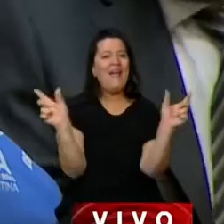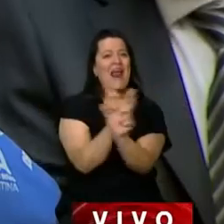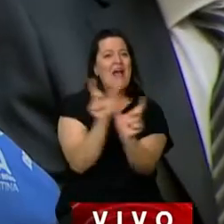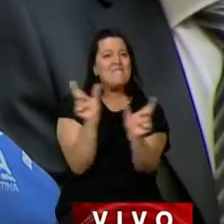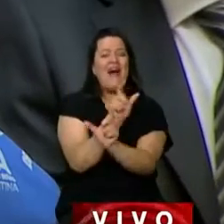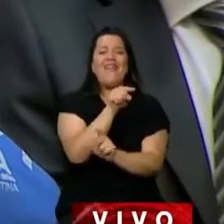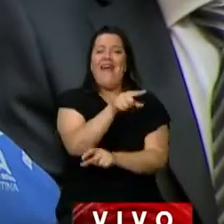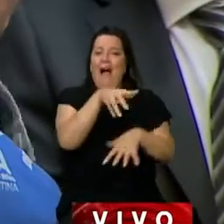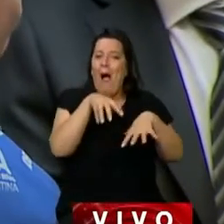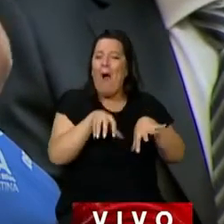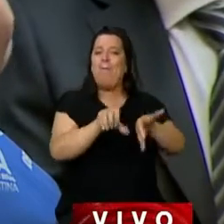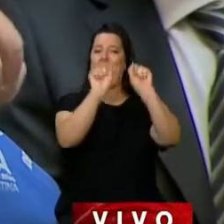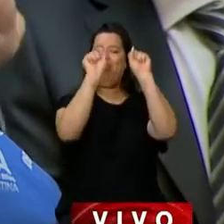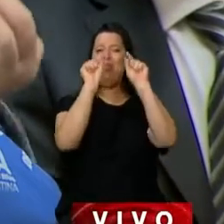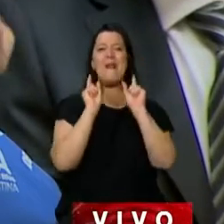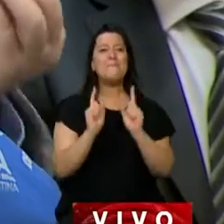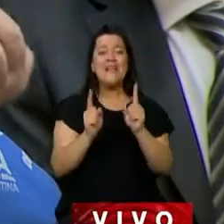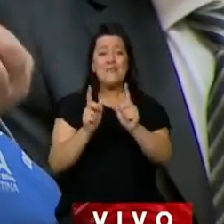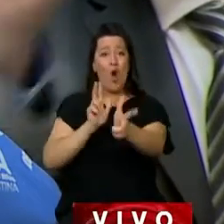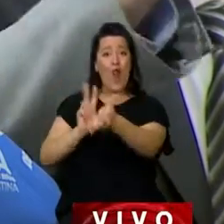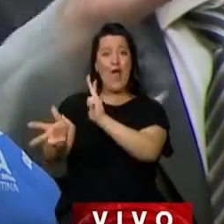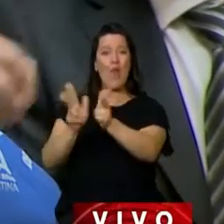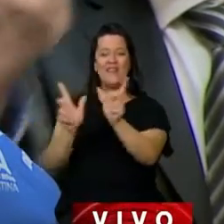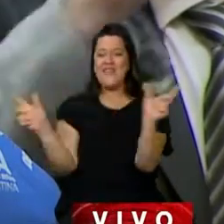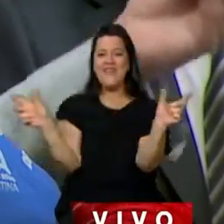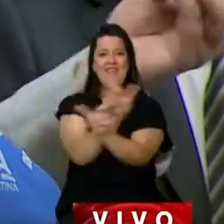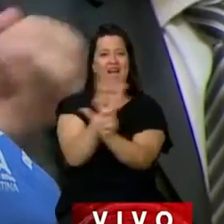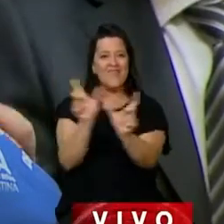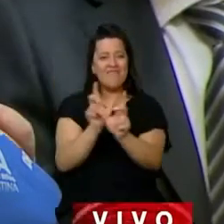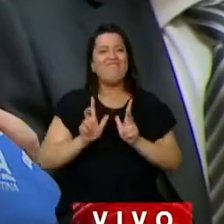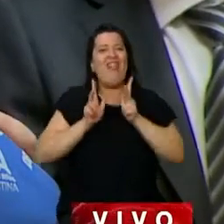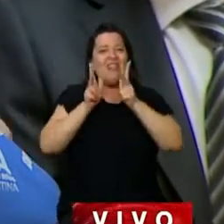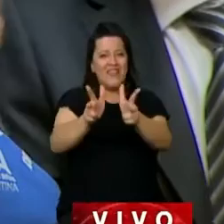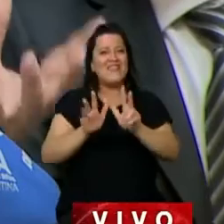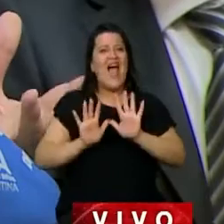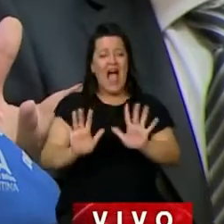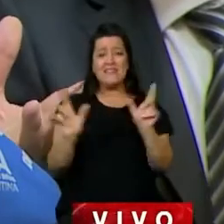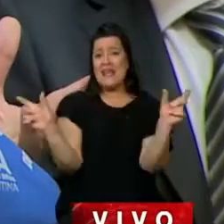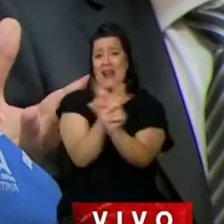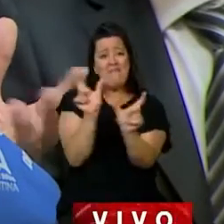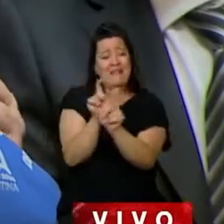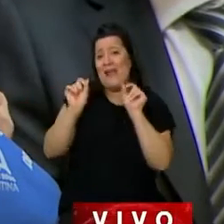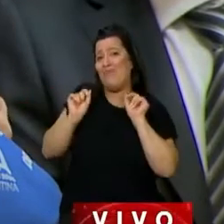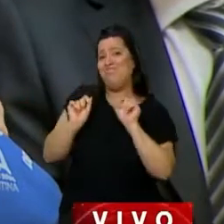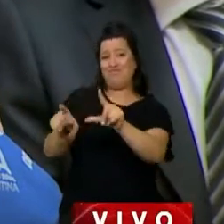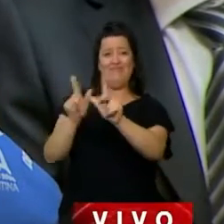registrar allí lo que a través de la lengua de señas está transmitiendo a otra persona.